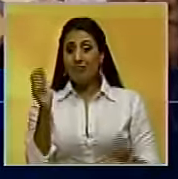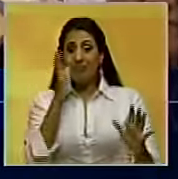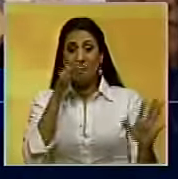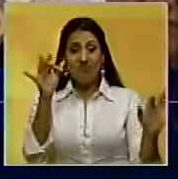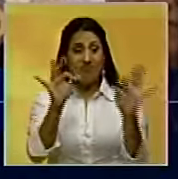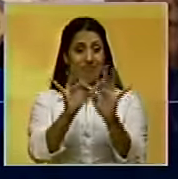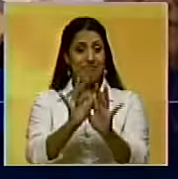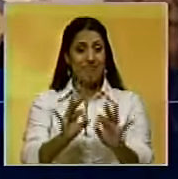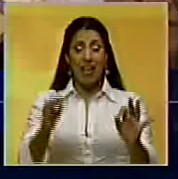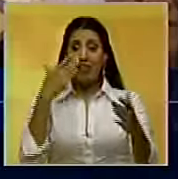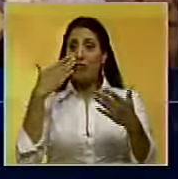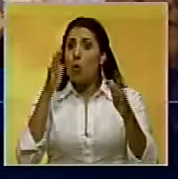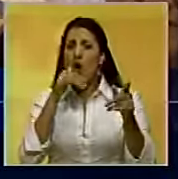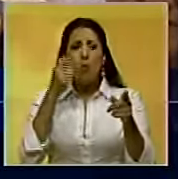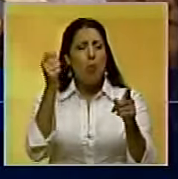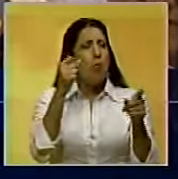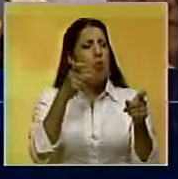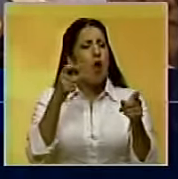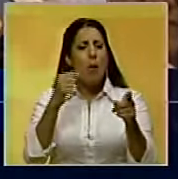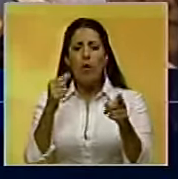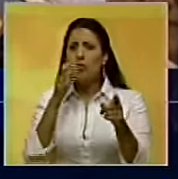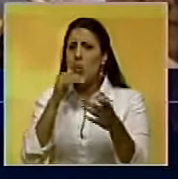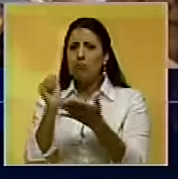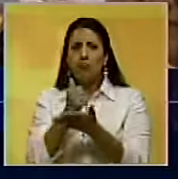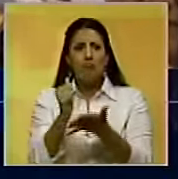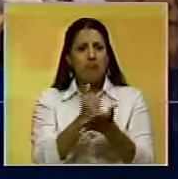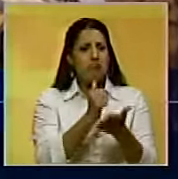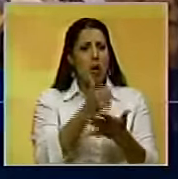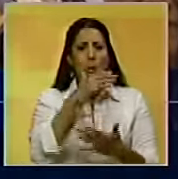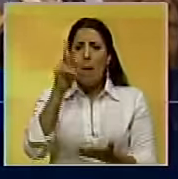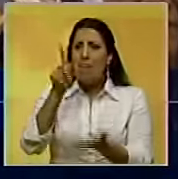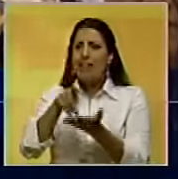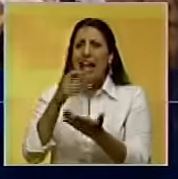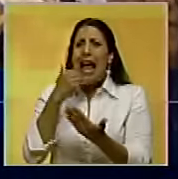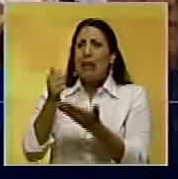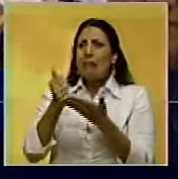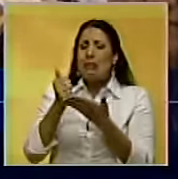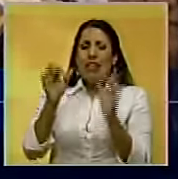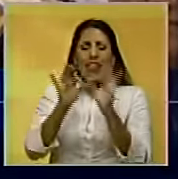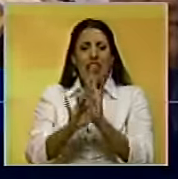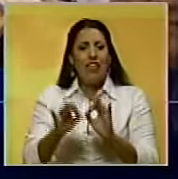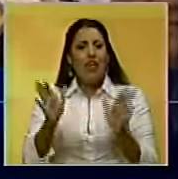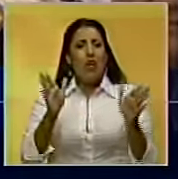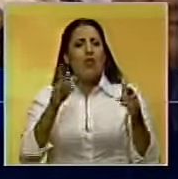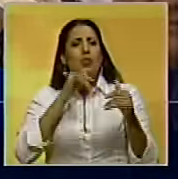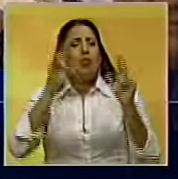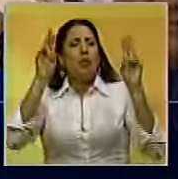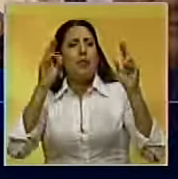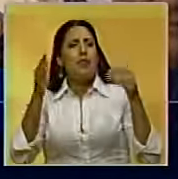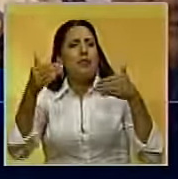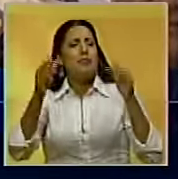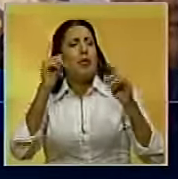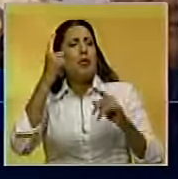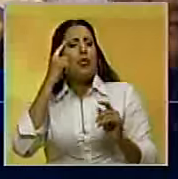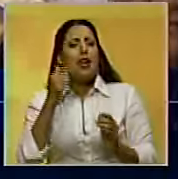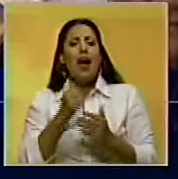prácticamente no se ven, no existen, no están, no hacen presencia. Los benditos cuadrantes que un día